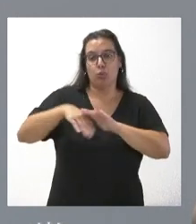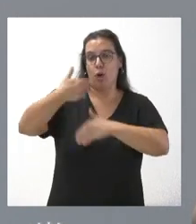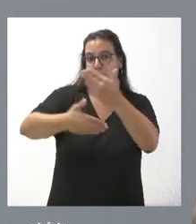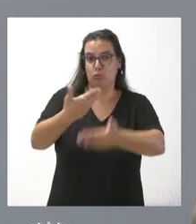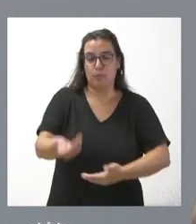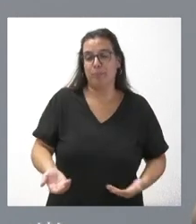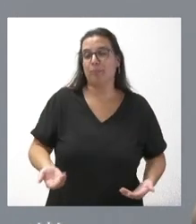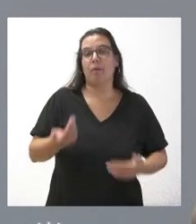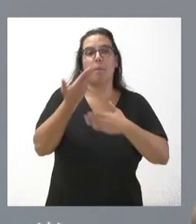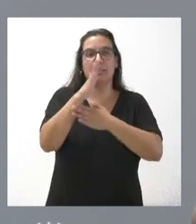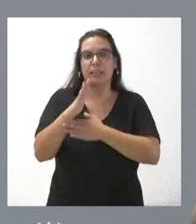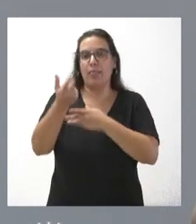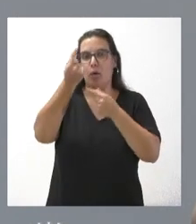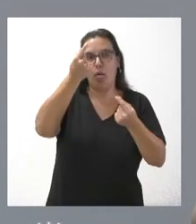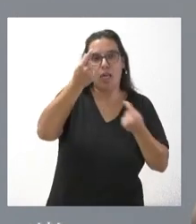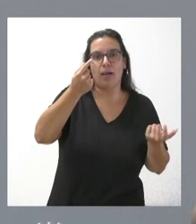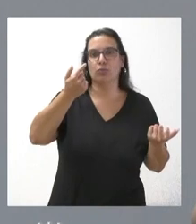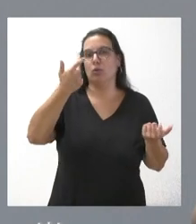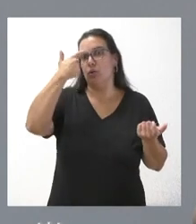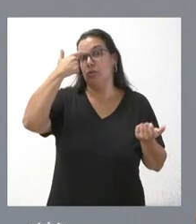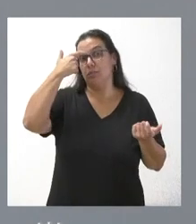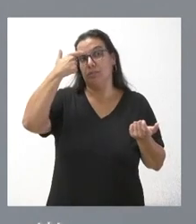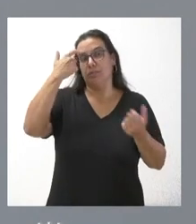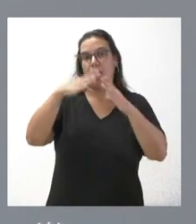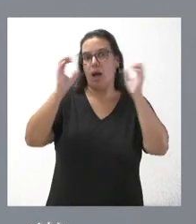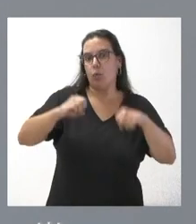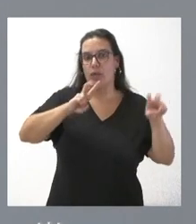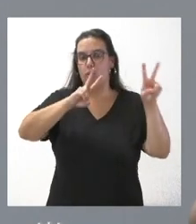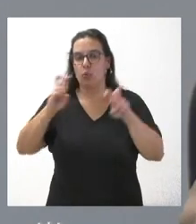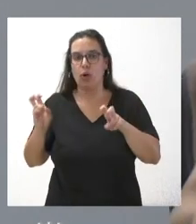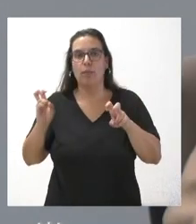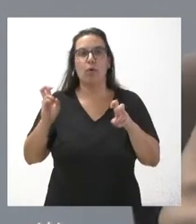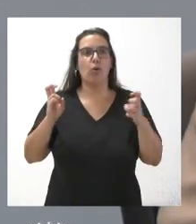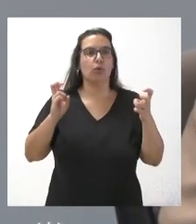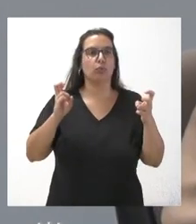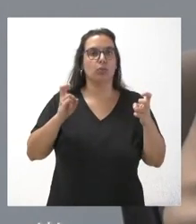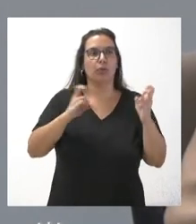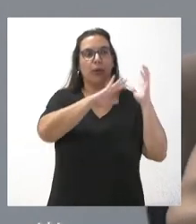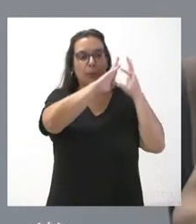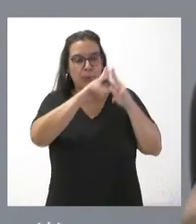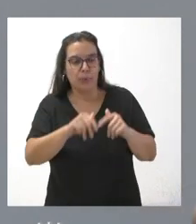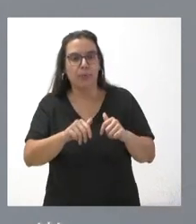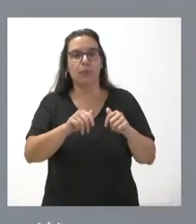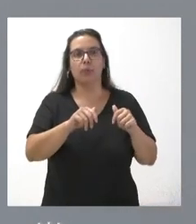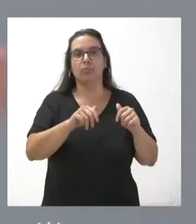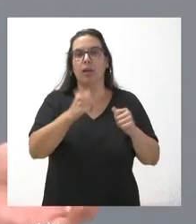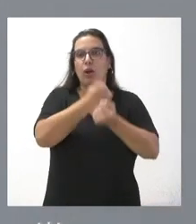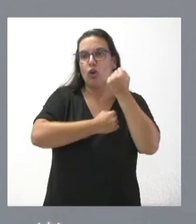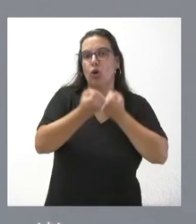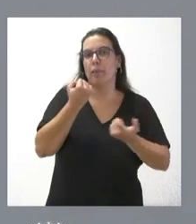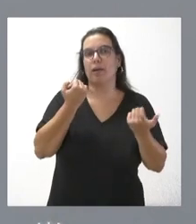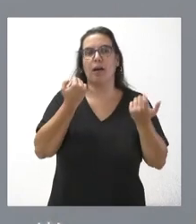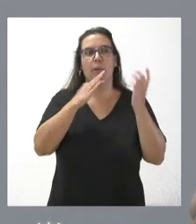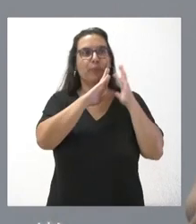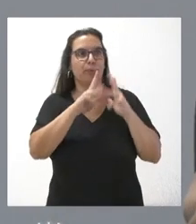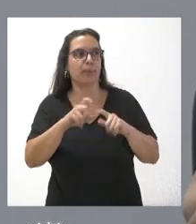días, presentando estos datos de nuevos acuerdos en el ámbito del seno del Consejo de Gobierno, el balance en materia económica, en